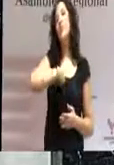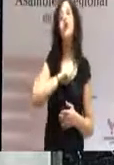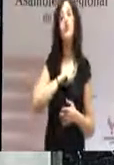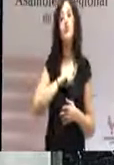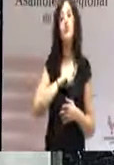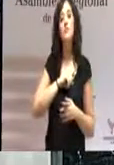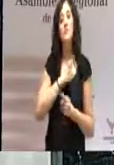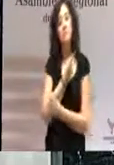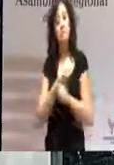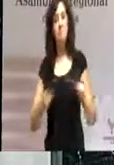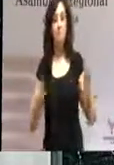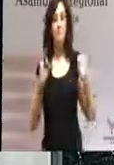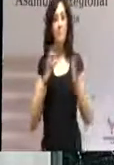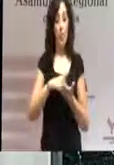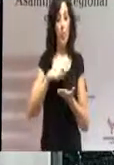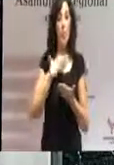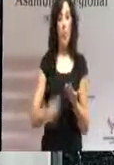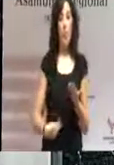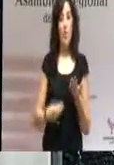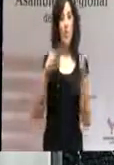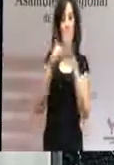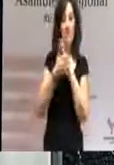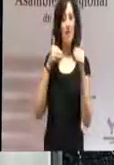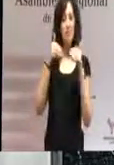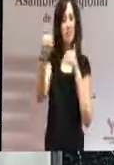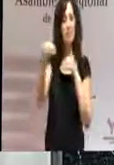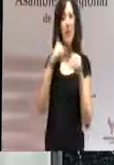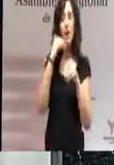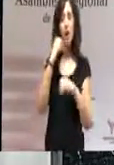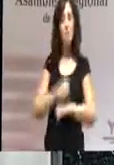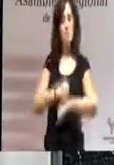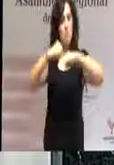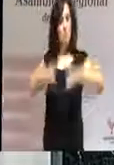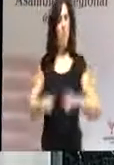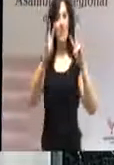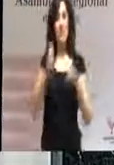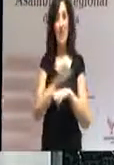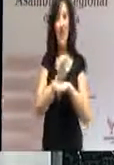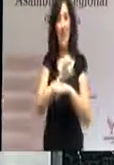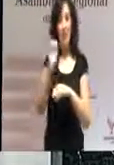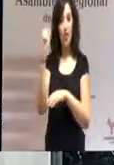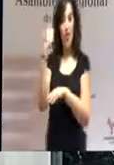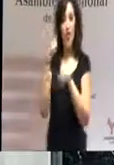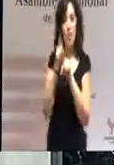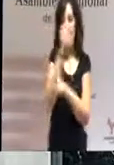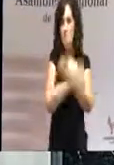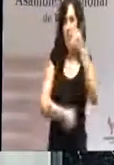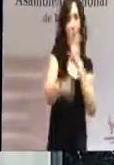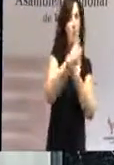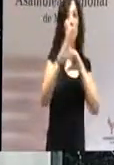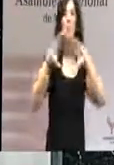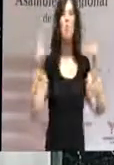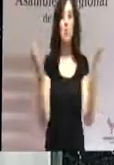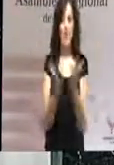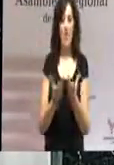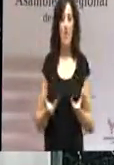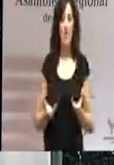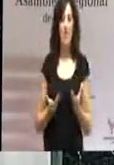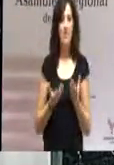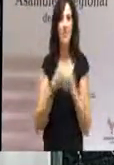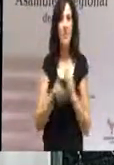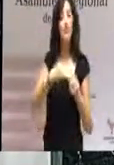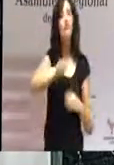proponemos hacer de la región de Murcia una potencia mundial en energía solar. Vayamos a Madrid